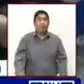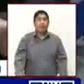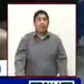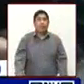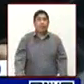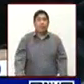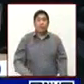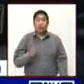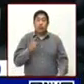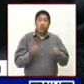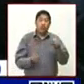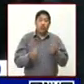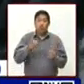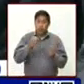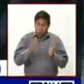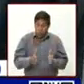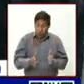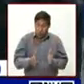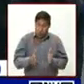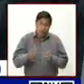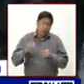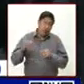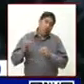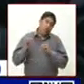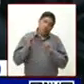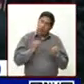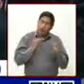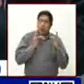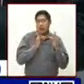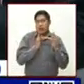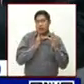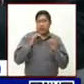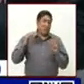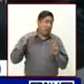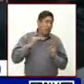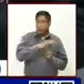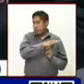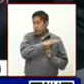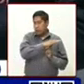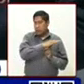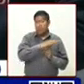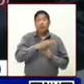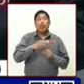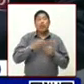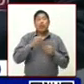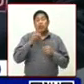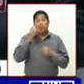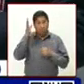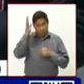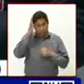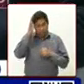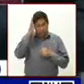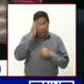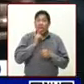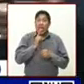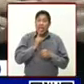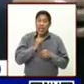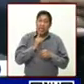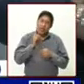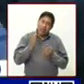La imprudencia de un conductor hoy tiene postrado en cama a don Bercilio. Él es padre, sustento de un hogar, quien necesita ayuda.